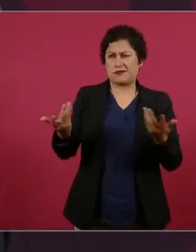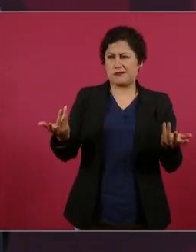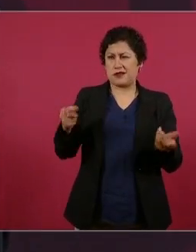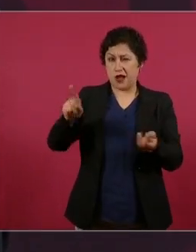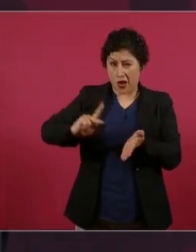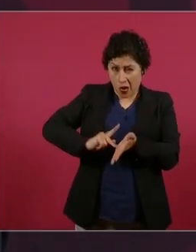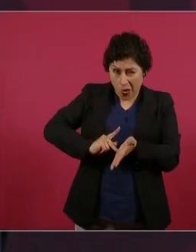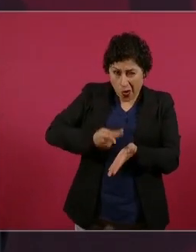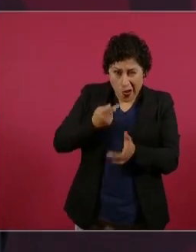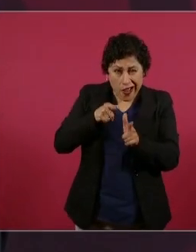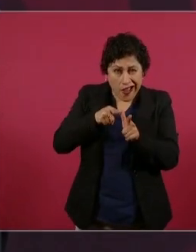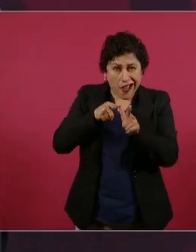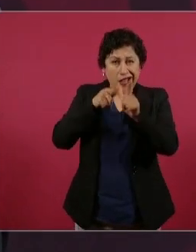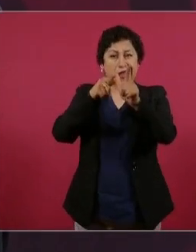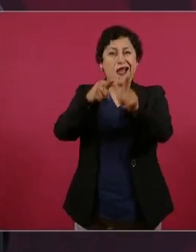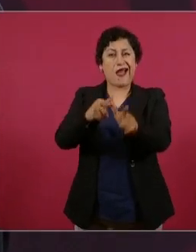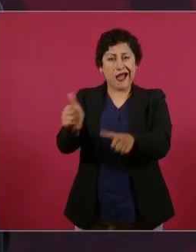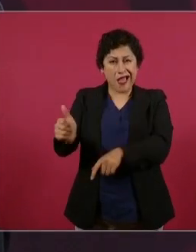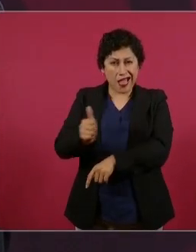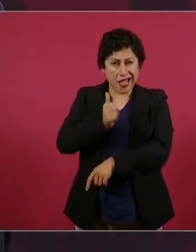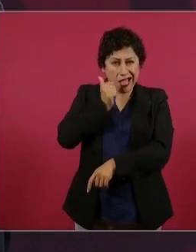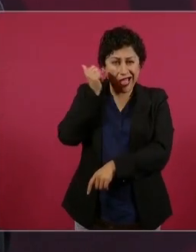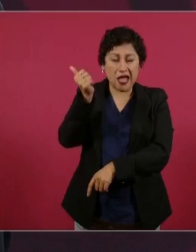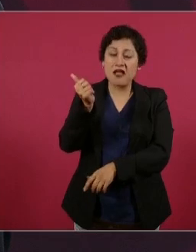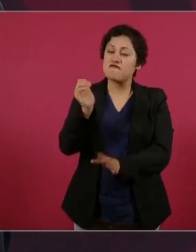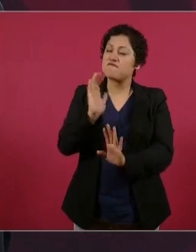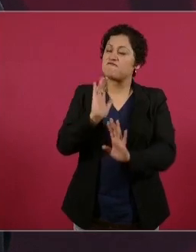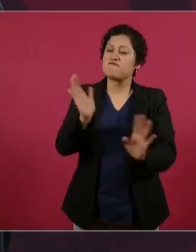sigan utilizando